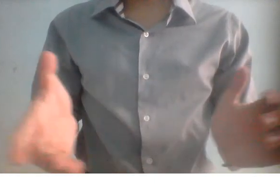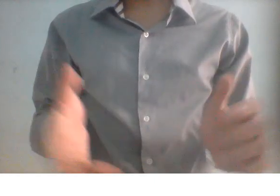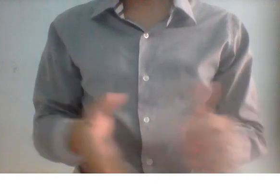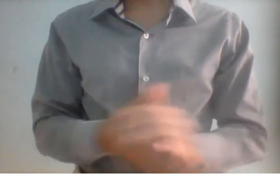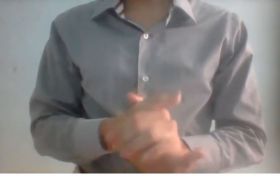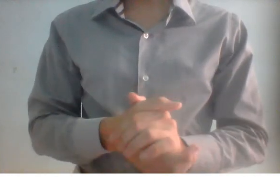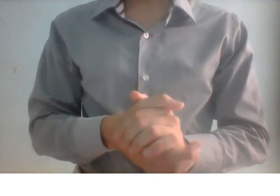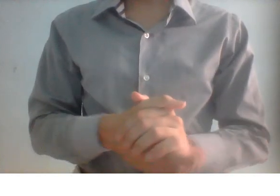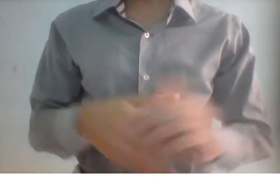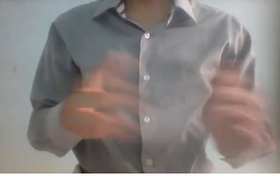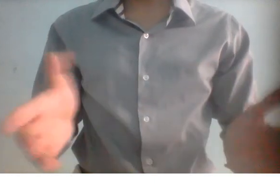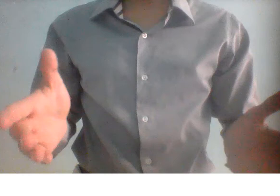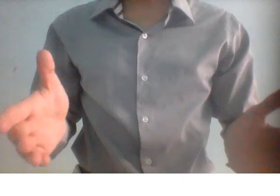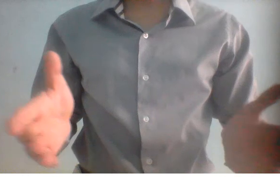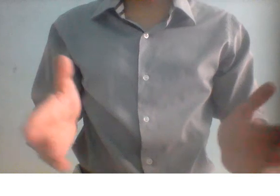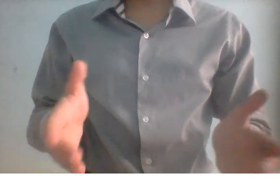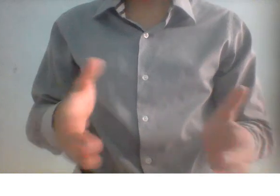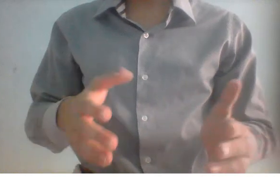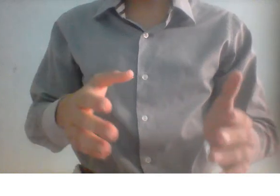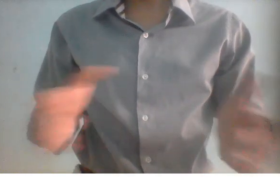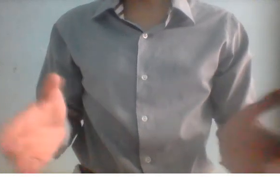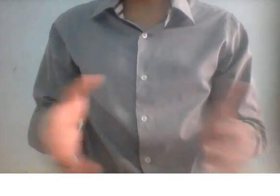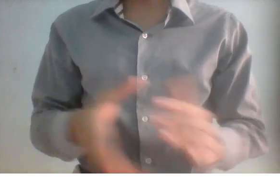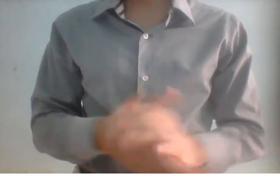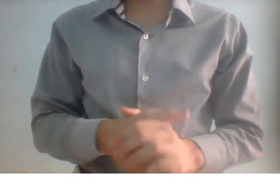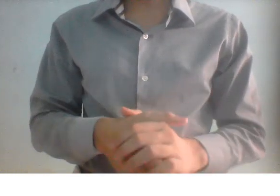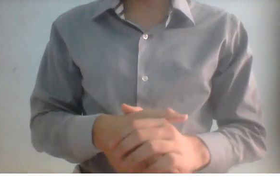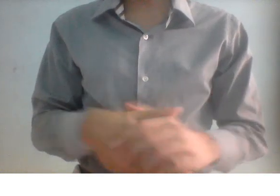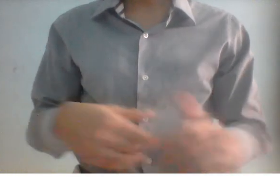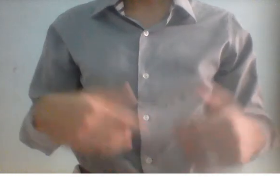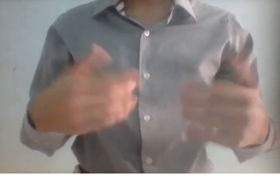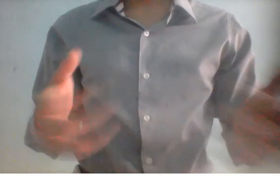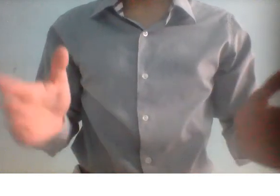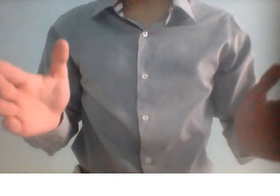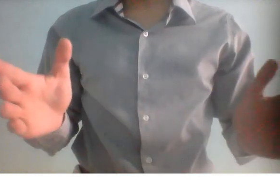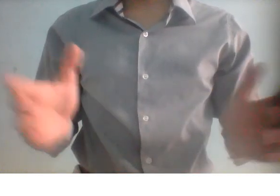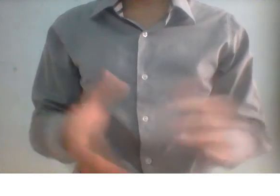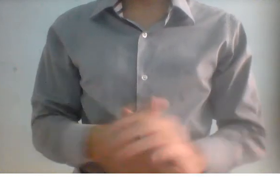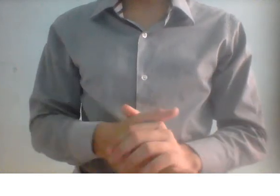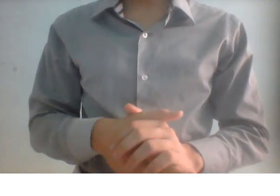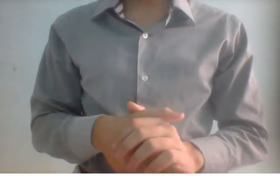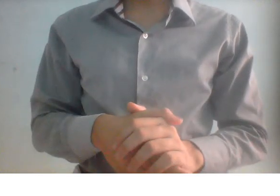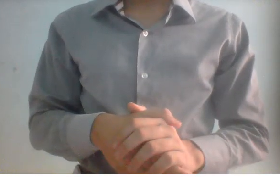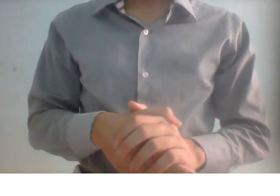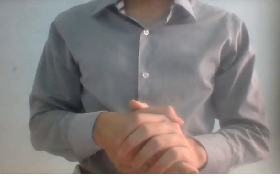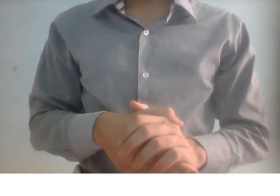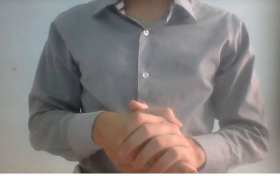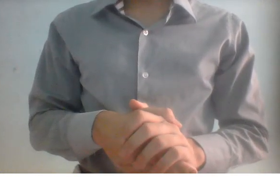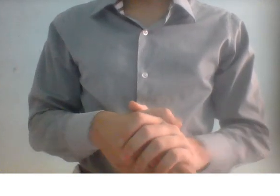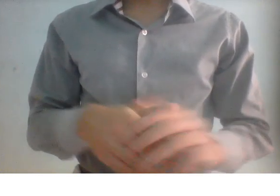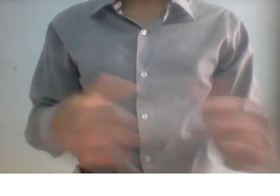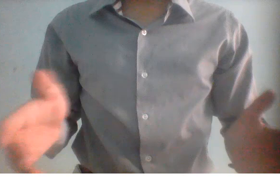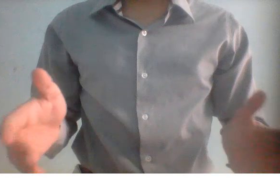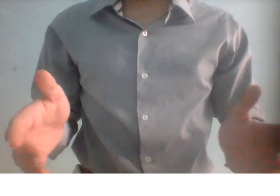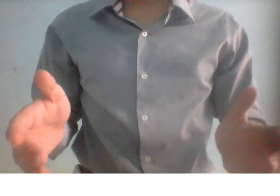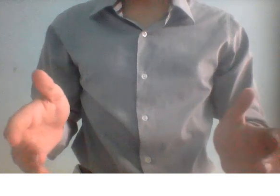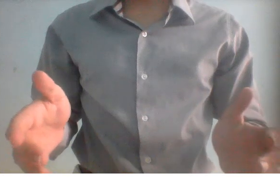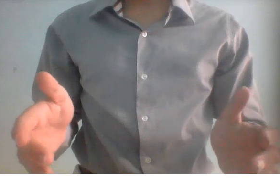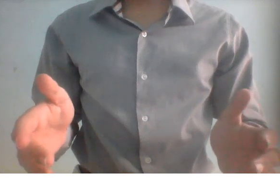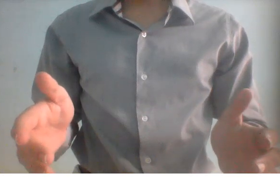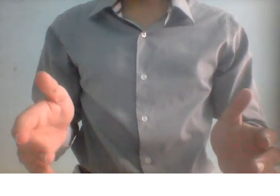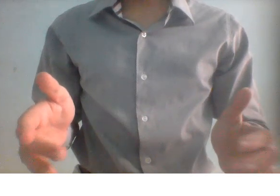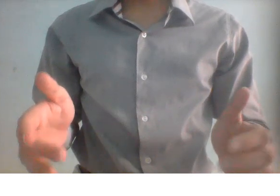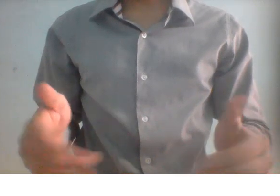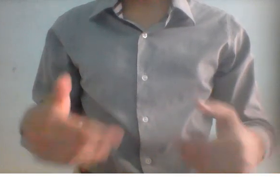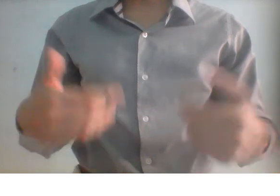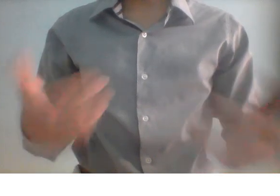esperemos a ver qué pasa. Si estos se siguen negando a decir no se va a renegociar, pues bueno, ahí tendrán las consecuencias de que pues aquí no se está